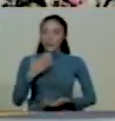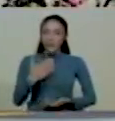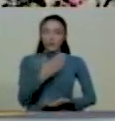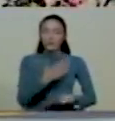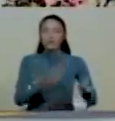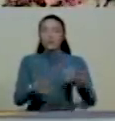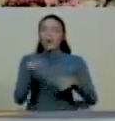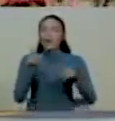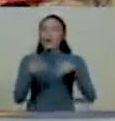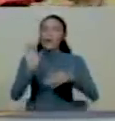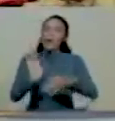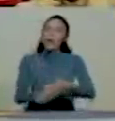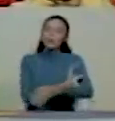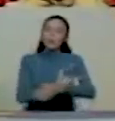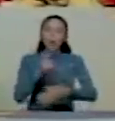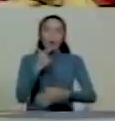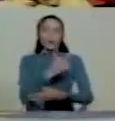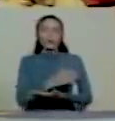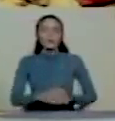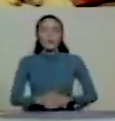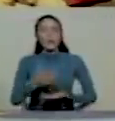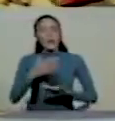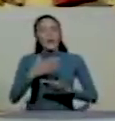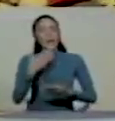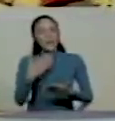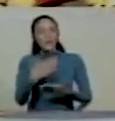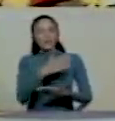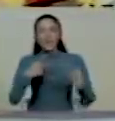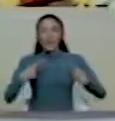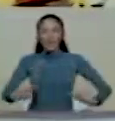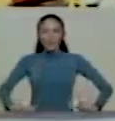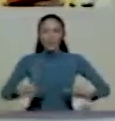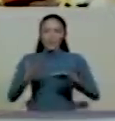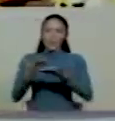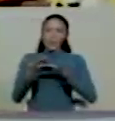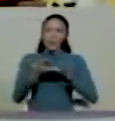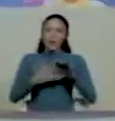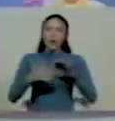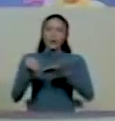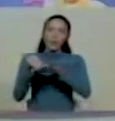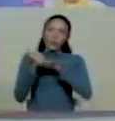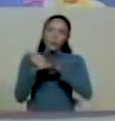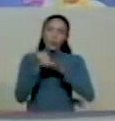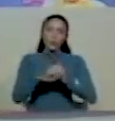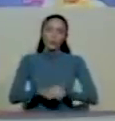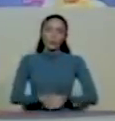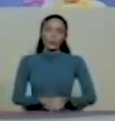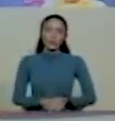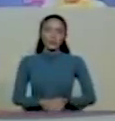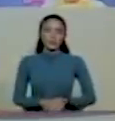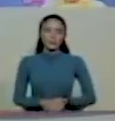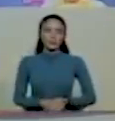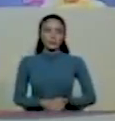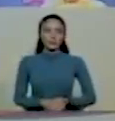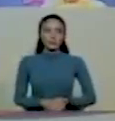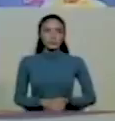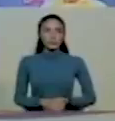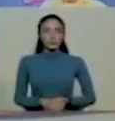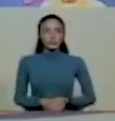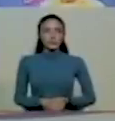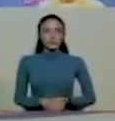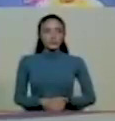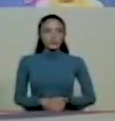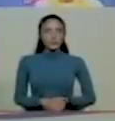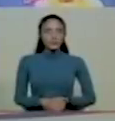dice la canción. Gracias a la vida que nos ha dado tanto. Gracias a la vida que nos da tanto.